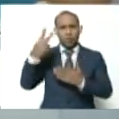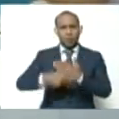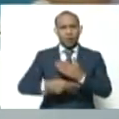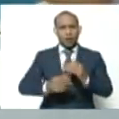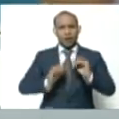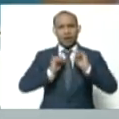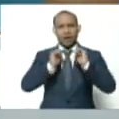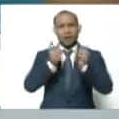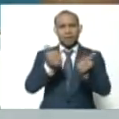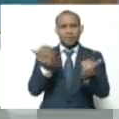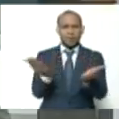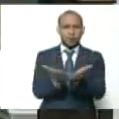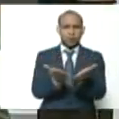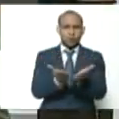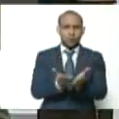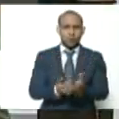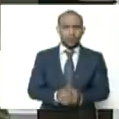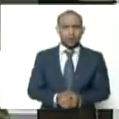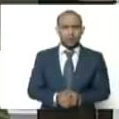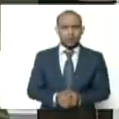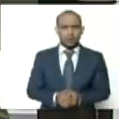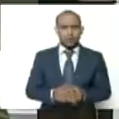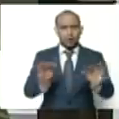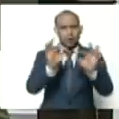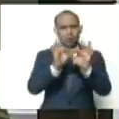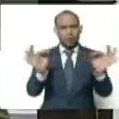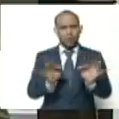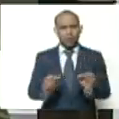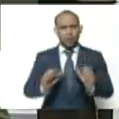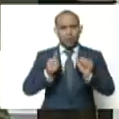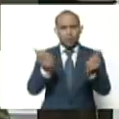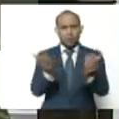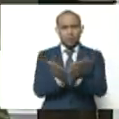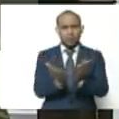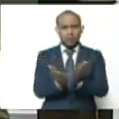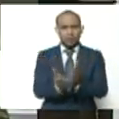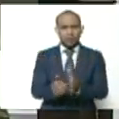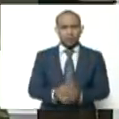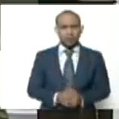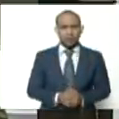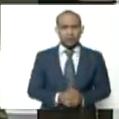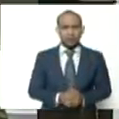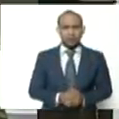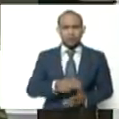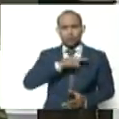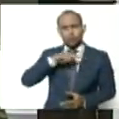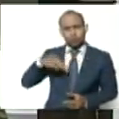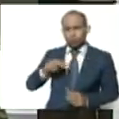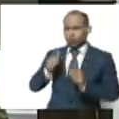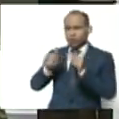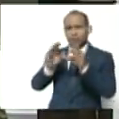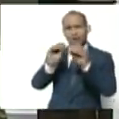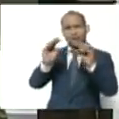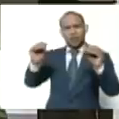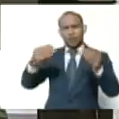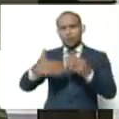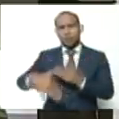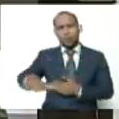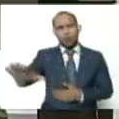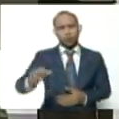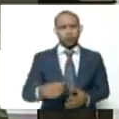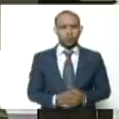también. Las modalidades de inicio de clases que vamos a anunciar